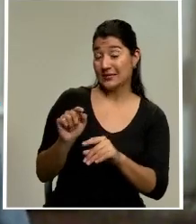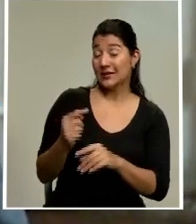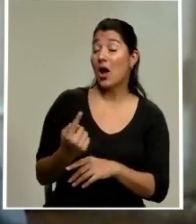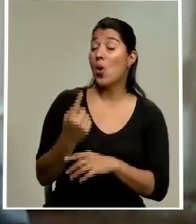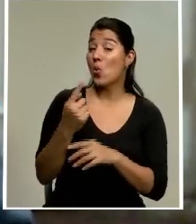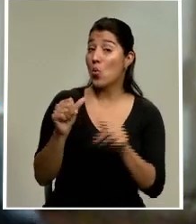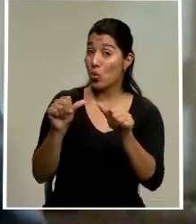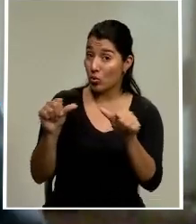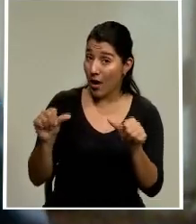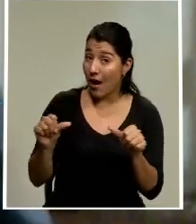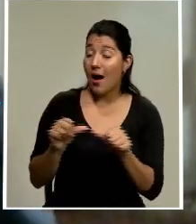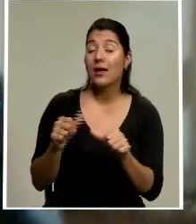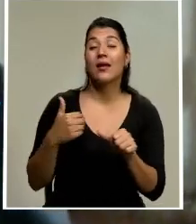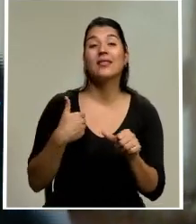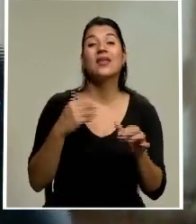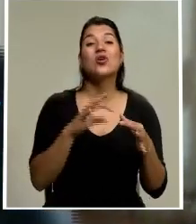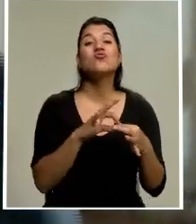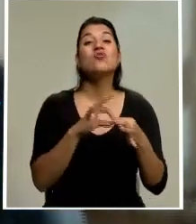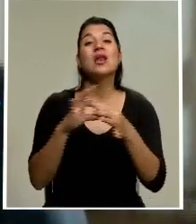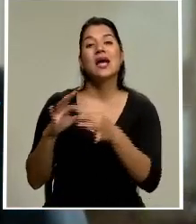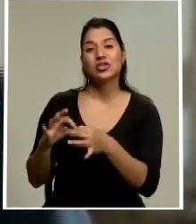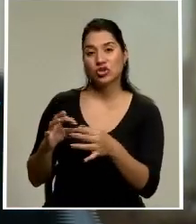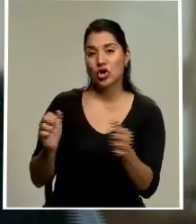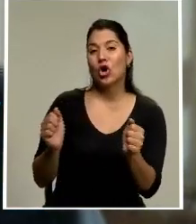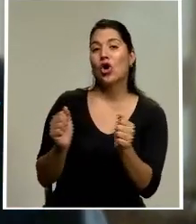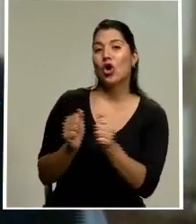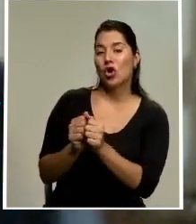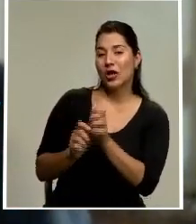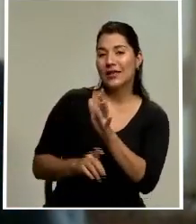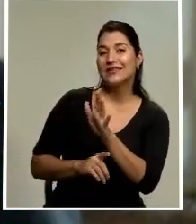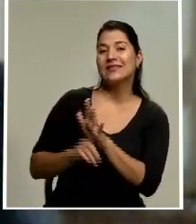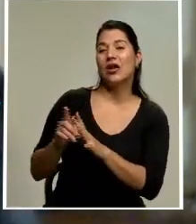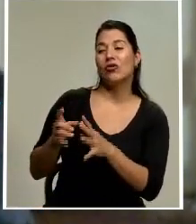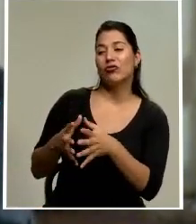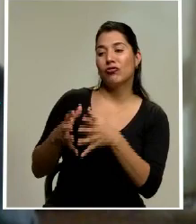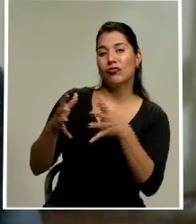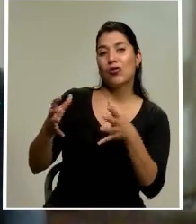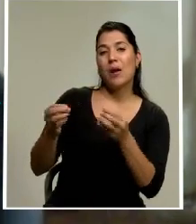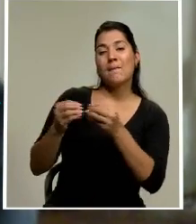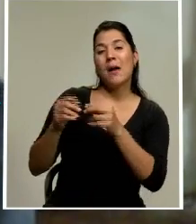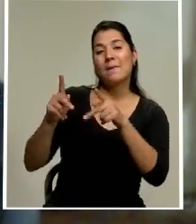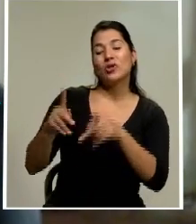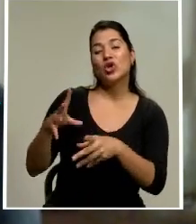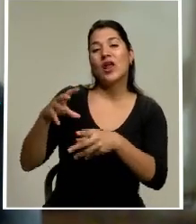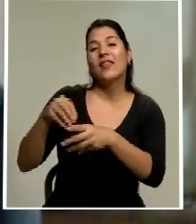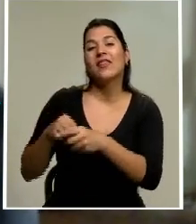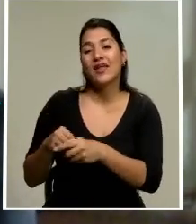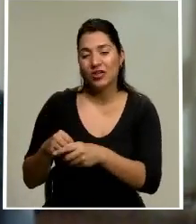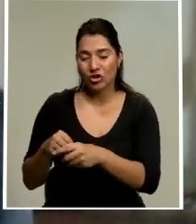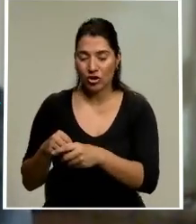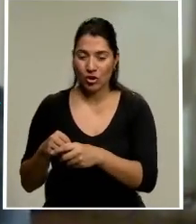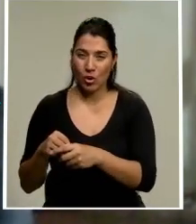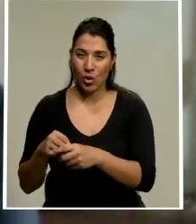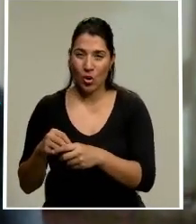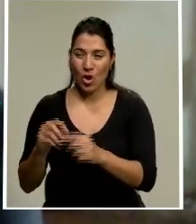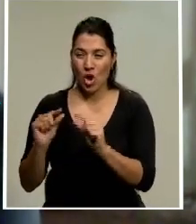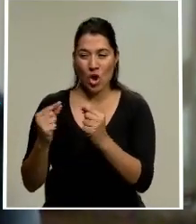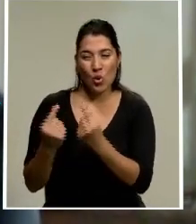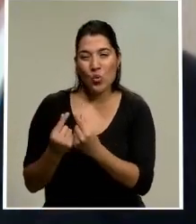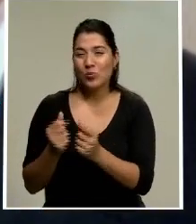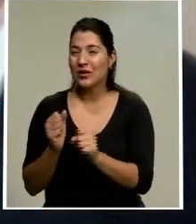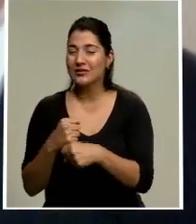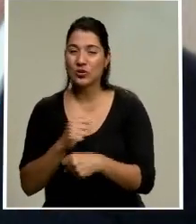áreas relacionadas con la violencia y el delito importantísimo y que debe de revisarse, yo creo que de